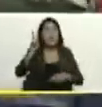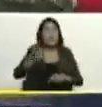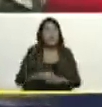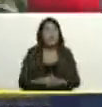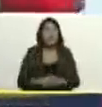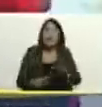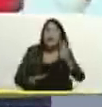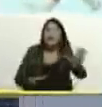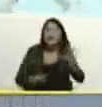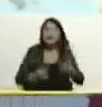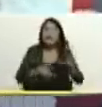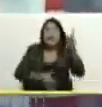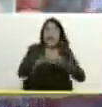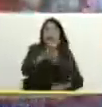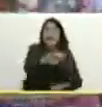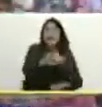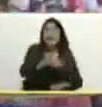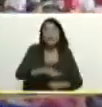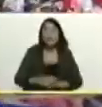Eso fue lo que hicieron.